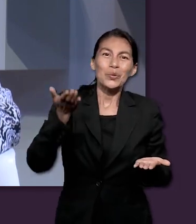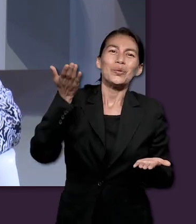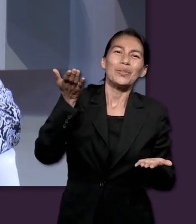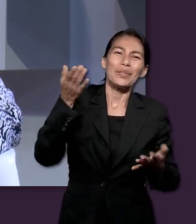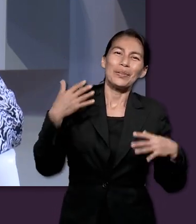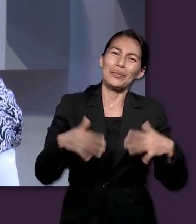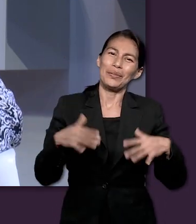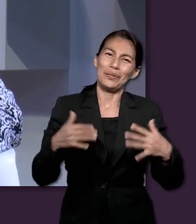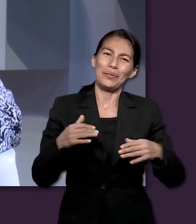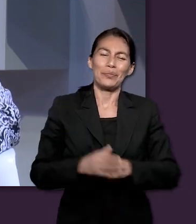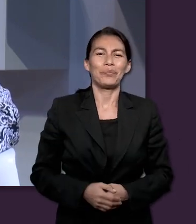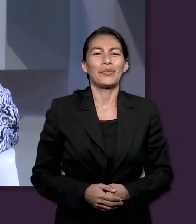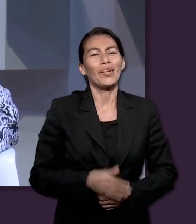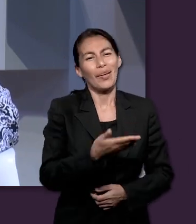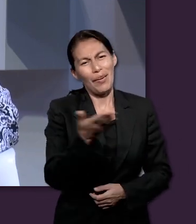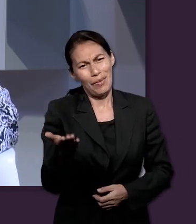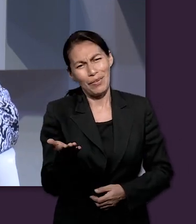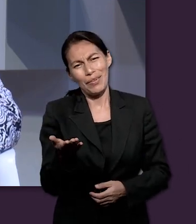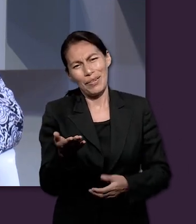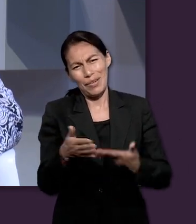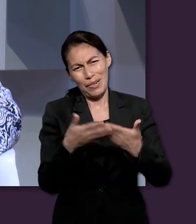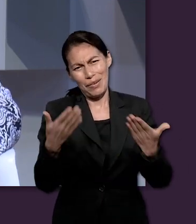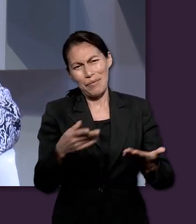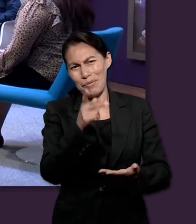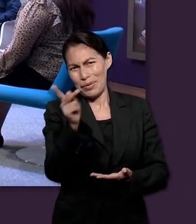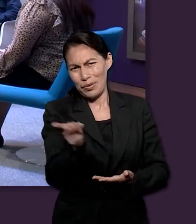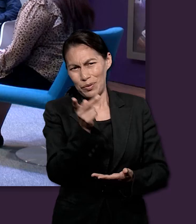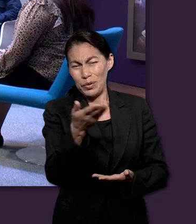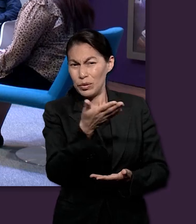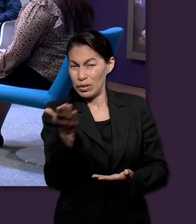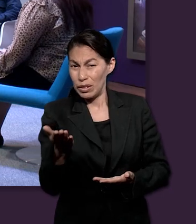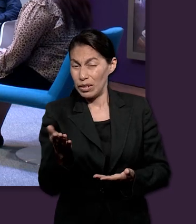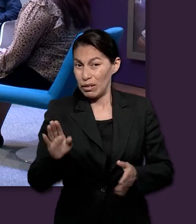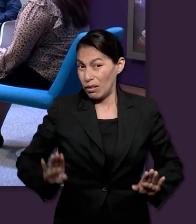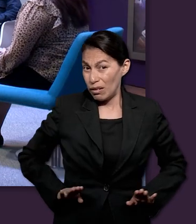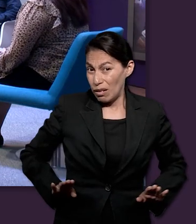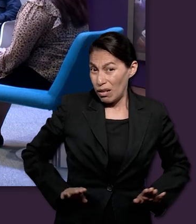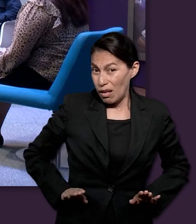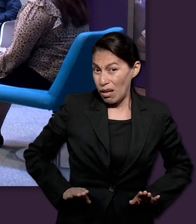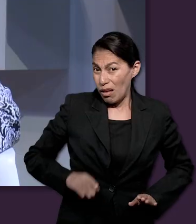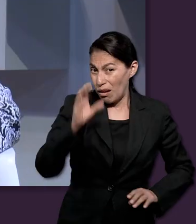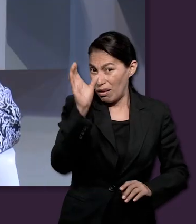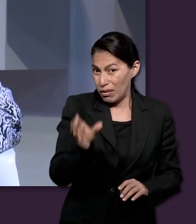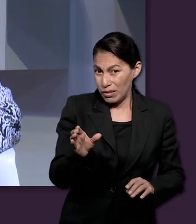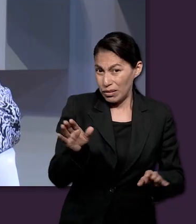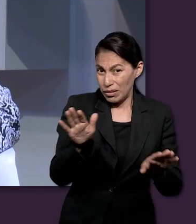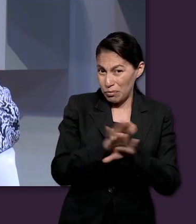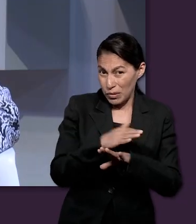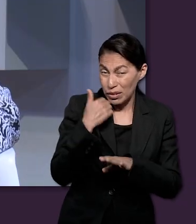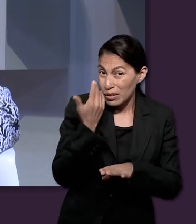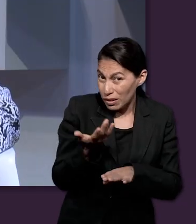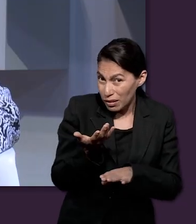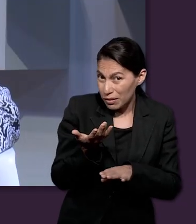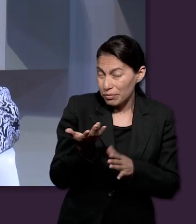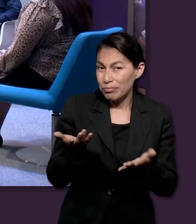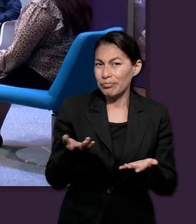me gustaría preguntarles a ustedes. ¿Tienen algún aspecto de su personalidad o de su carácter que les gustaría cambiar?